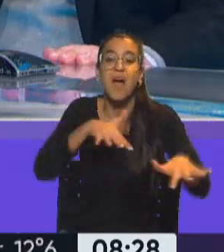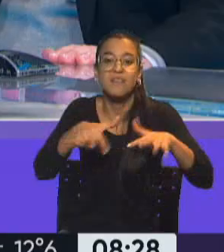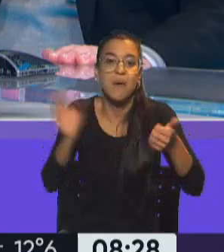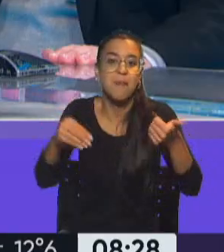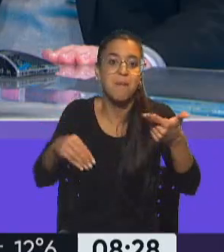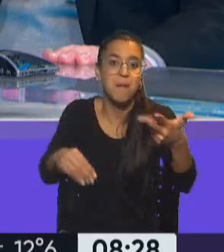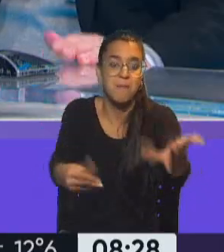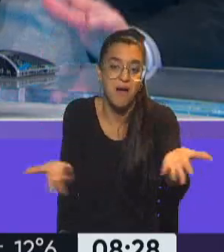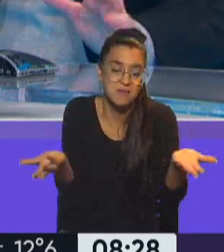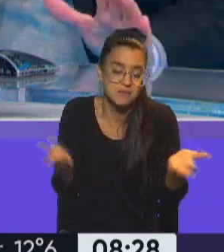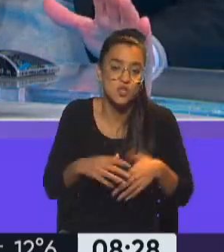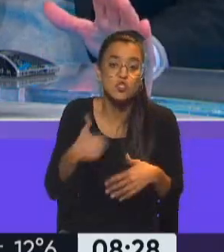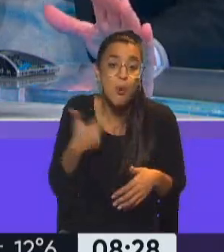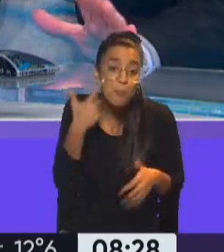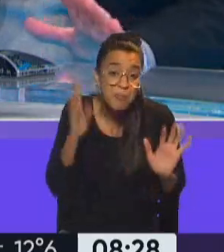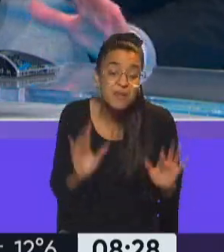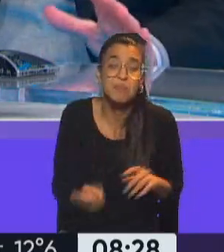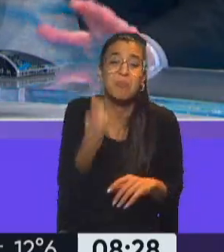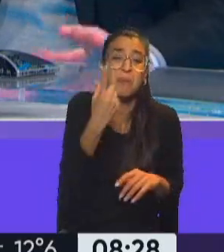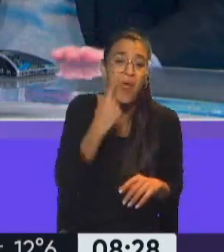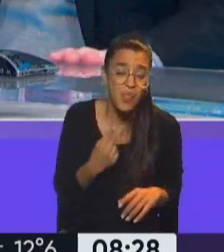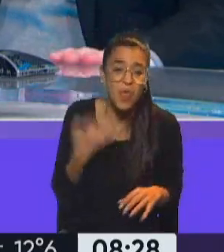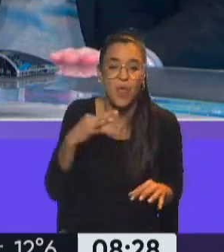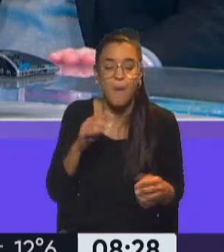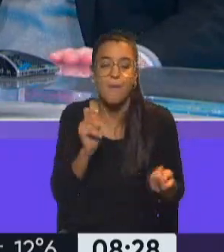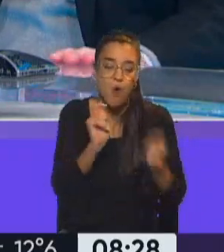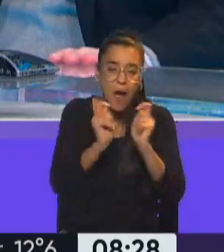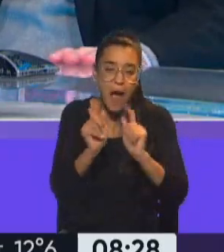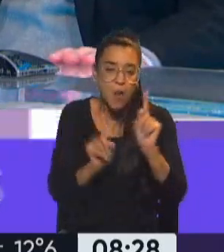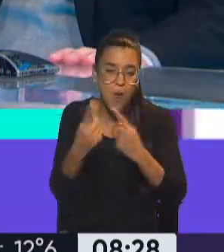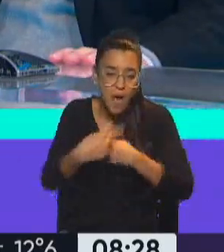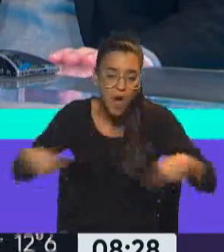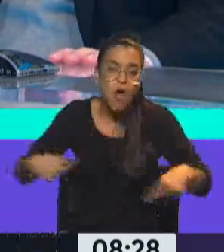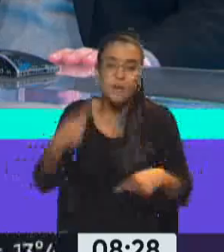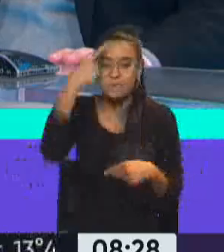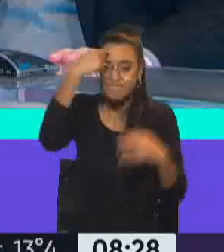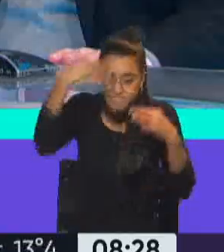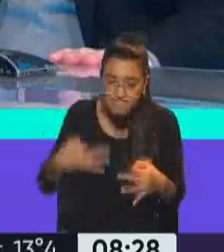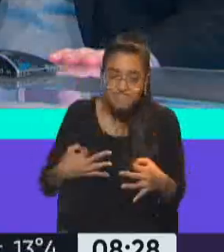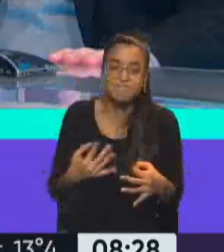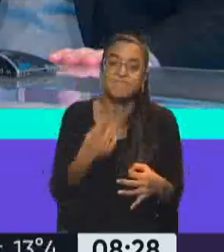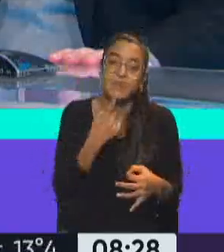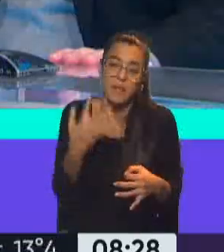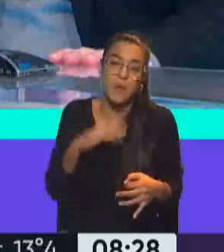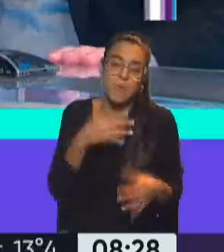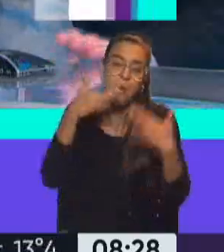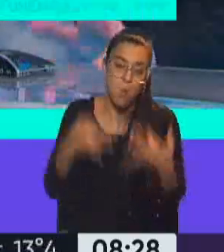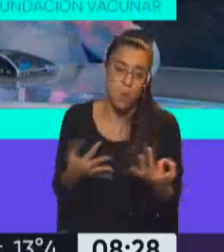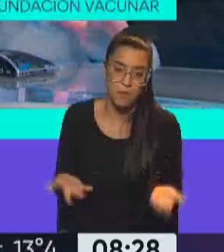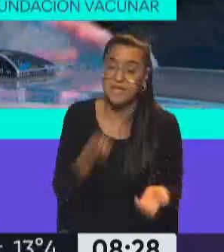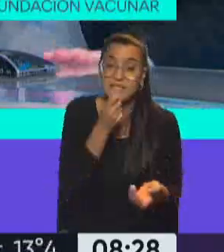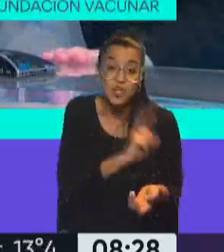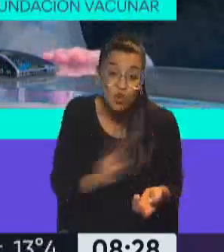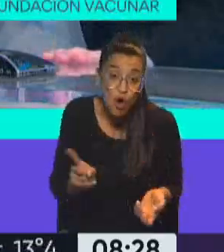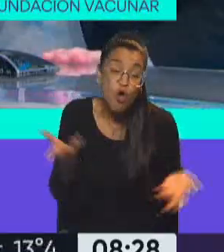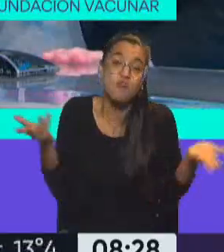actividades. Yo creo que esto es el primer día, hay que hacer ajustes, tenemos que ser muy conscientes de que tenemos que cumplir, porque si no